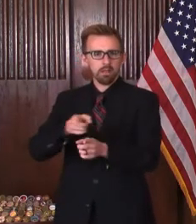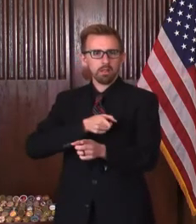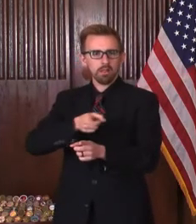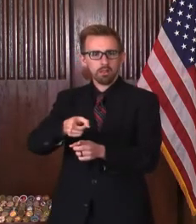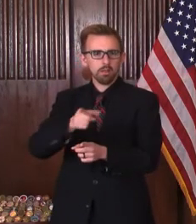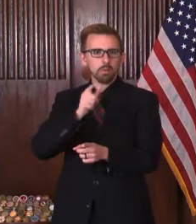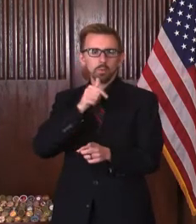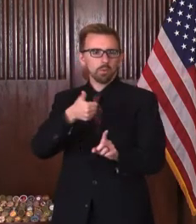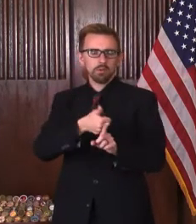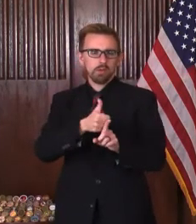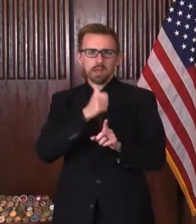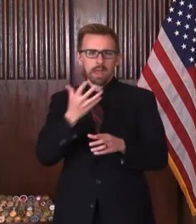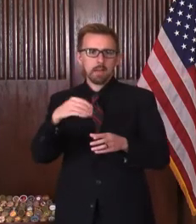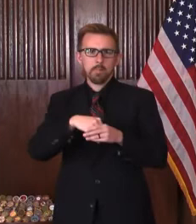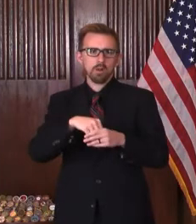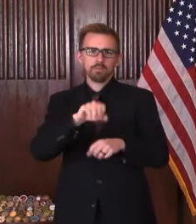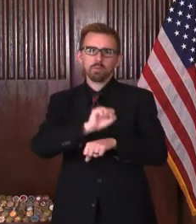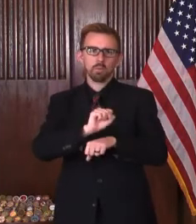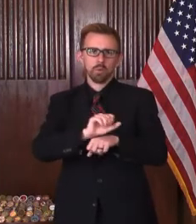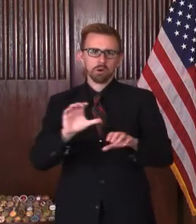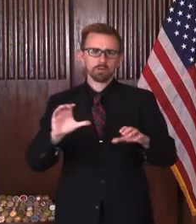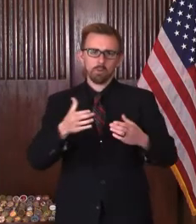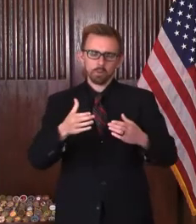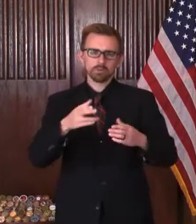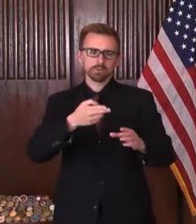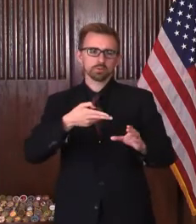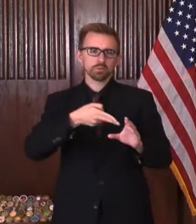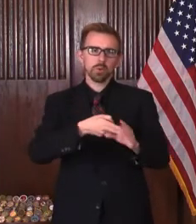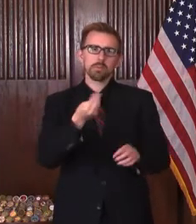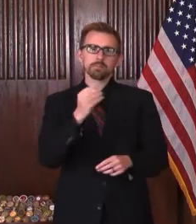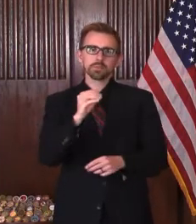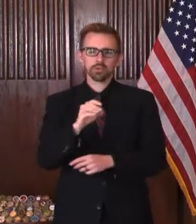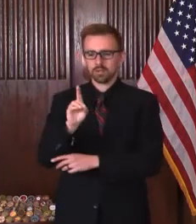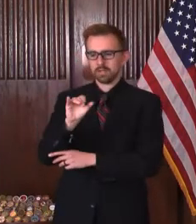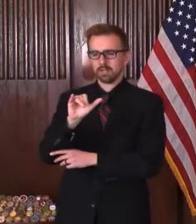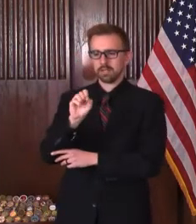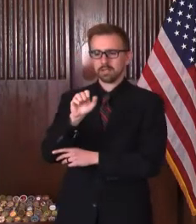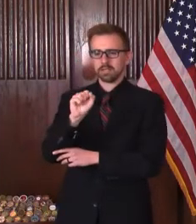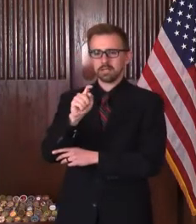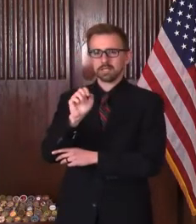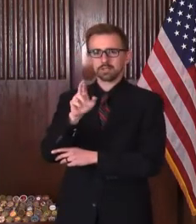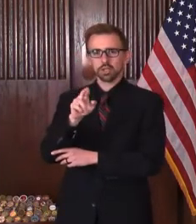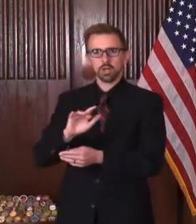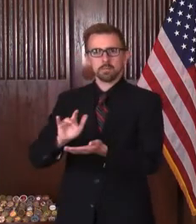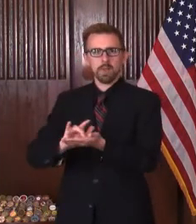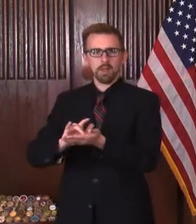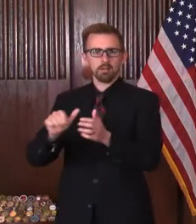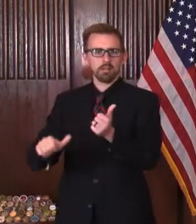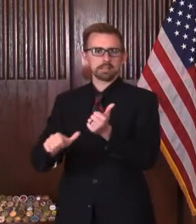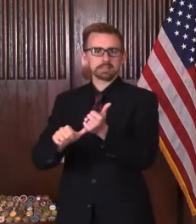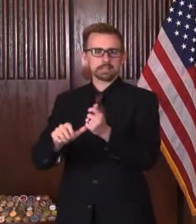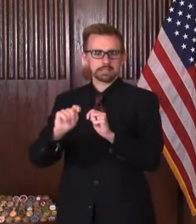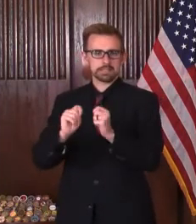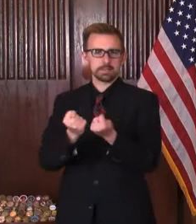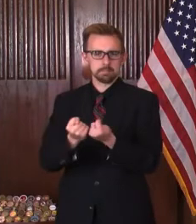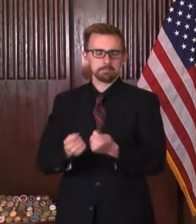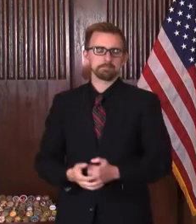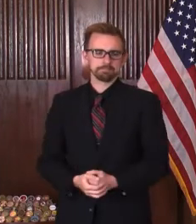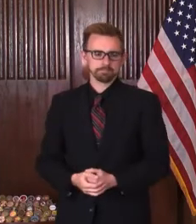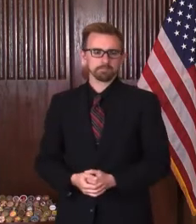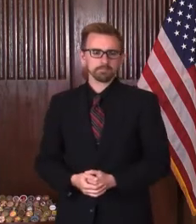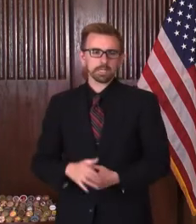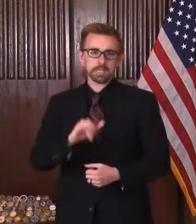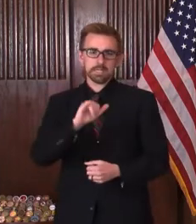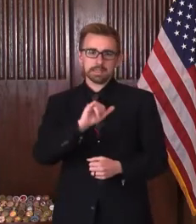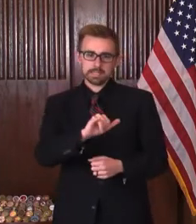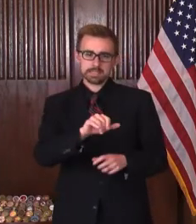directo de persona a persona en contacto cercano. Hay mucha información sobre cómo no contagiarse, hay que lavarse las manos, hay que